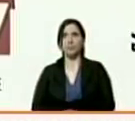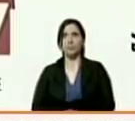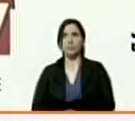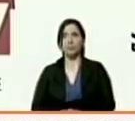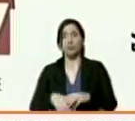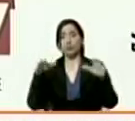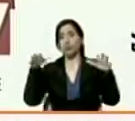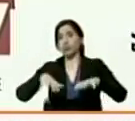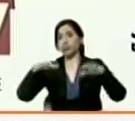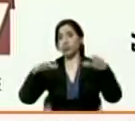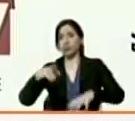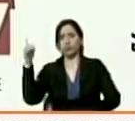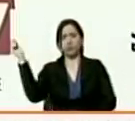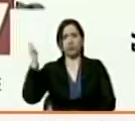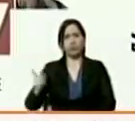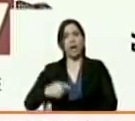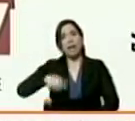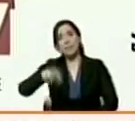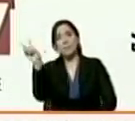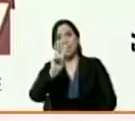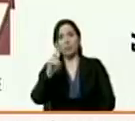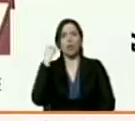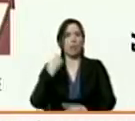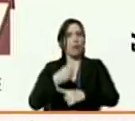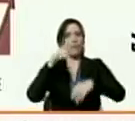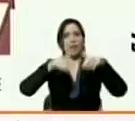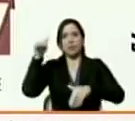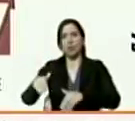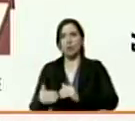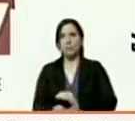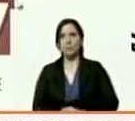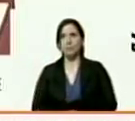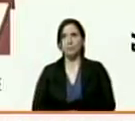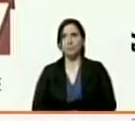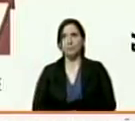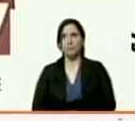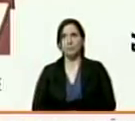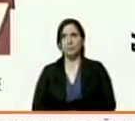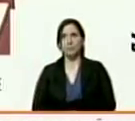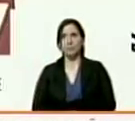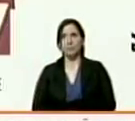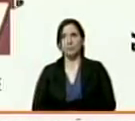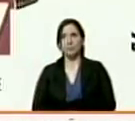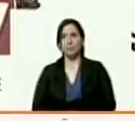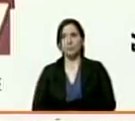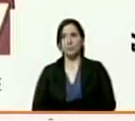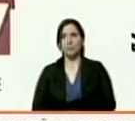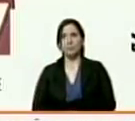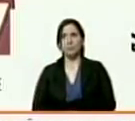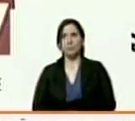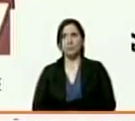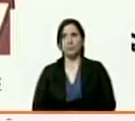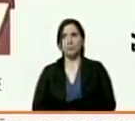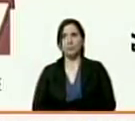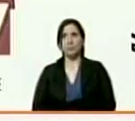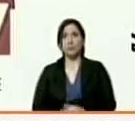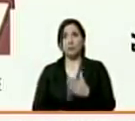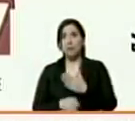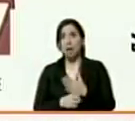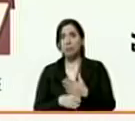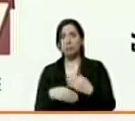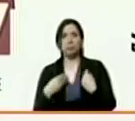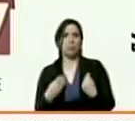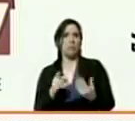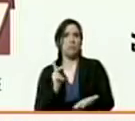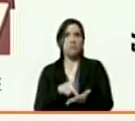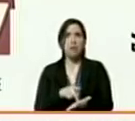Llueve, truena, relampaguea en Venezuela, va a haber elecciones este año. Ellos deciden si van o no van, cómo irán,